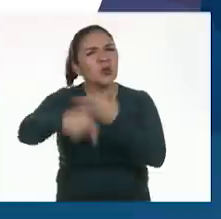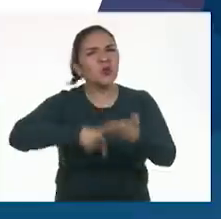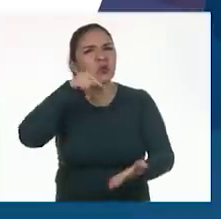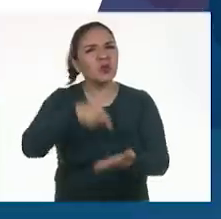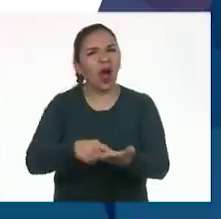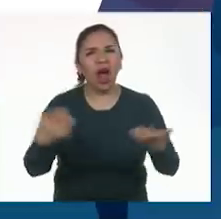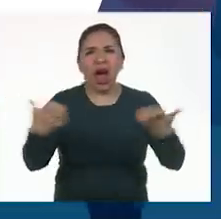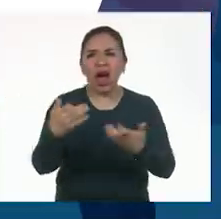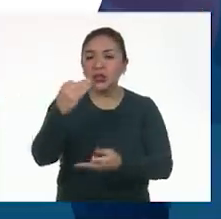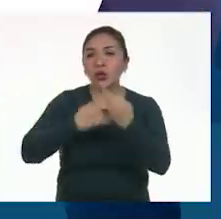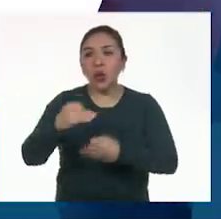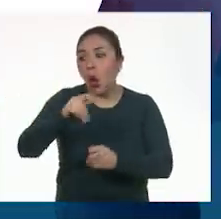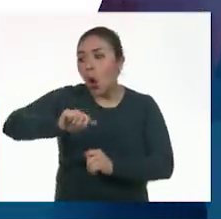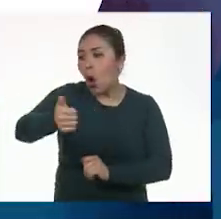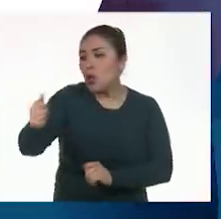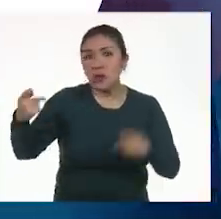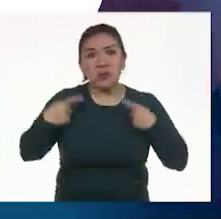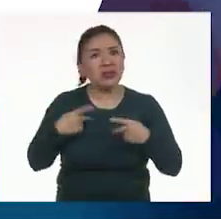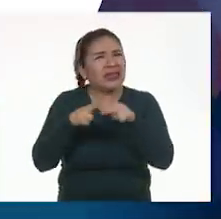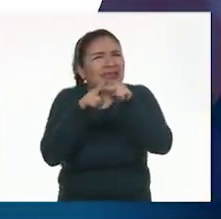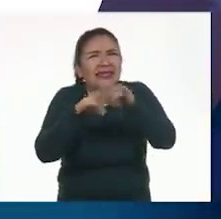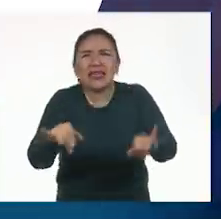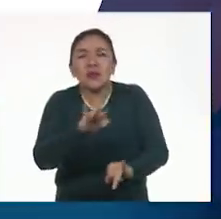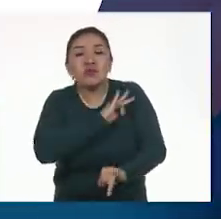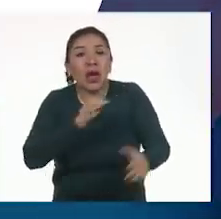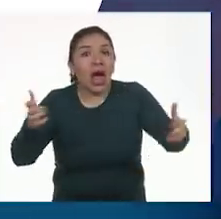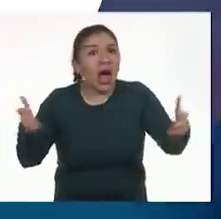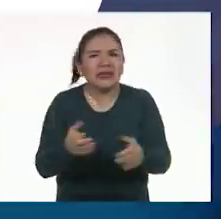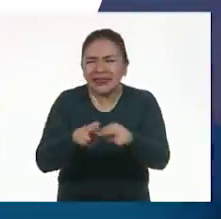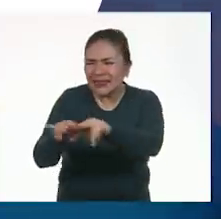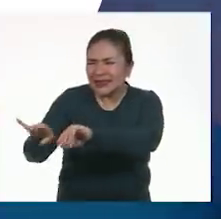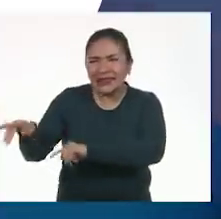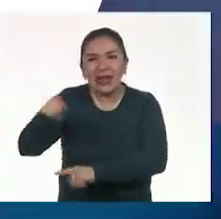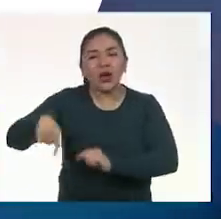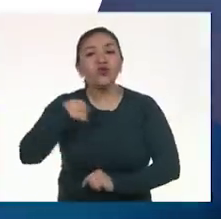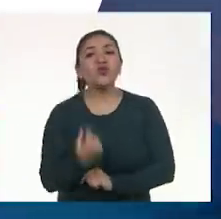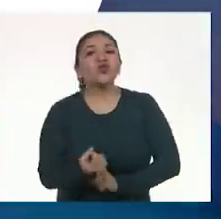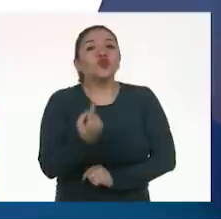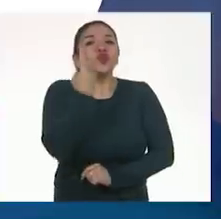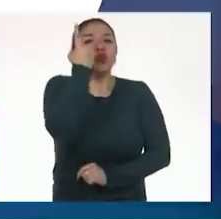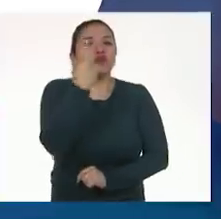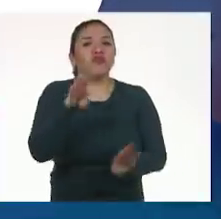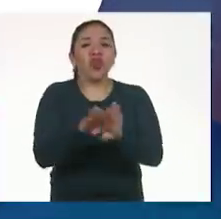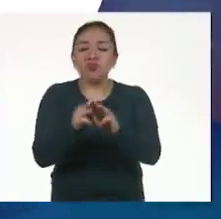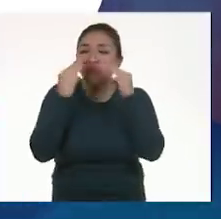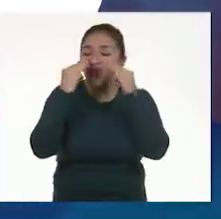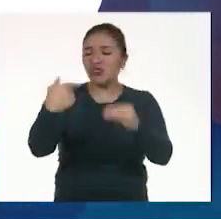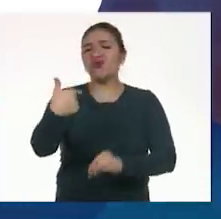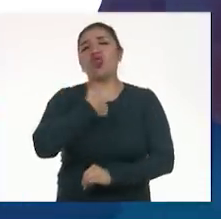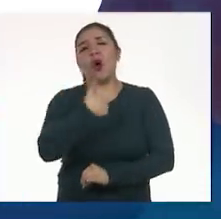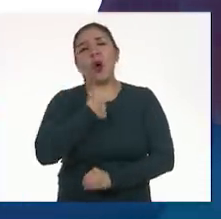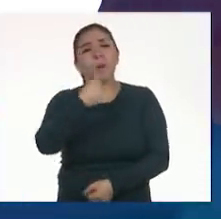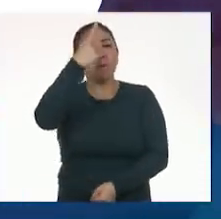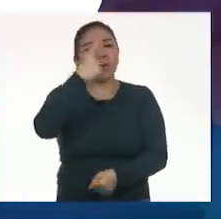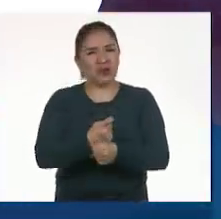que nadie, absolutamente nadie, haya podido hacer. Para poder demostrar que él es el héroe. Exacto. Y ahí es cuando cae en el